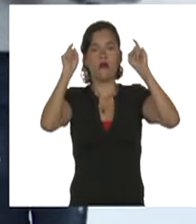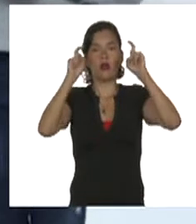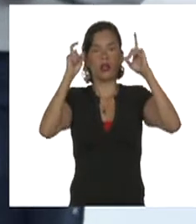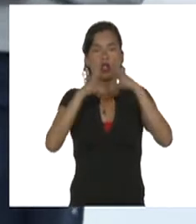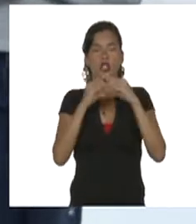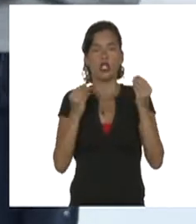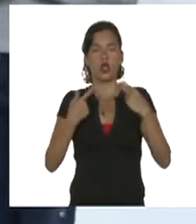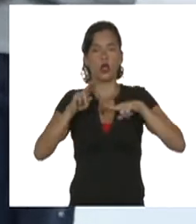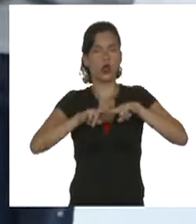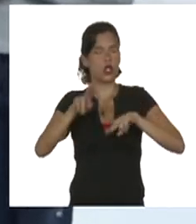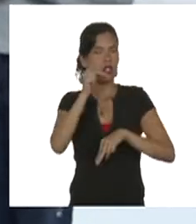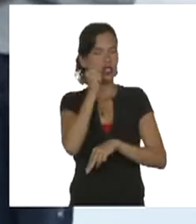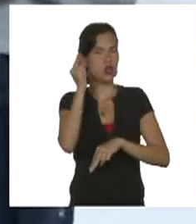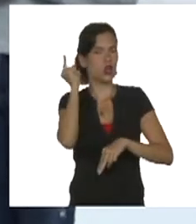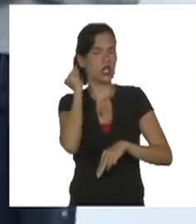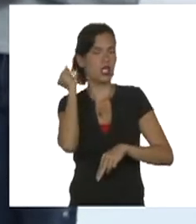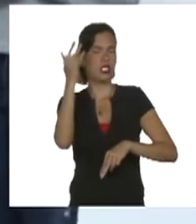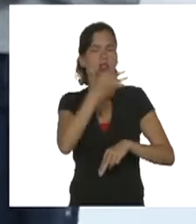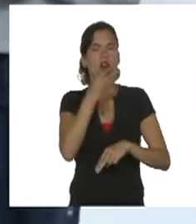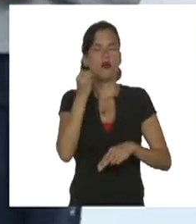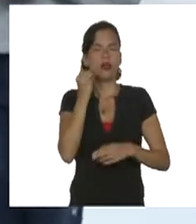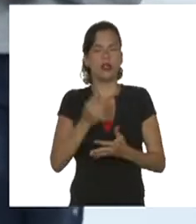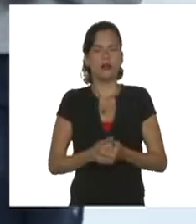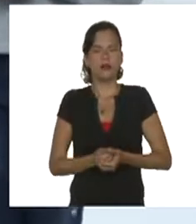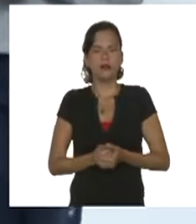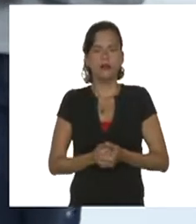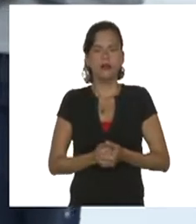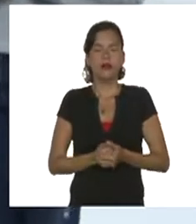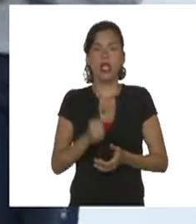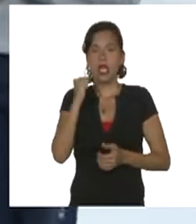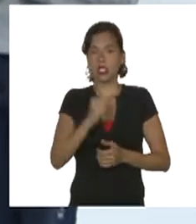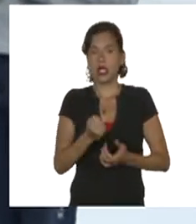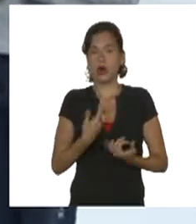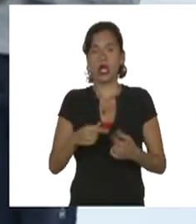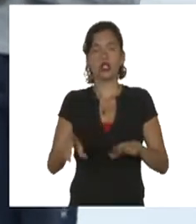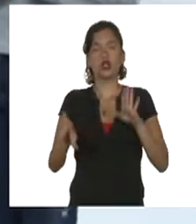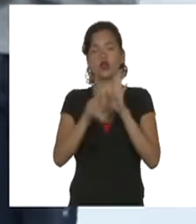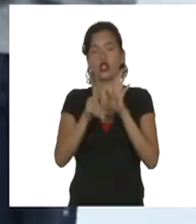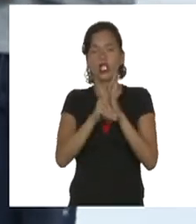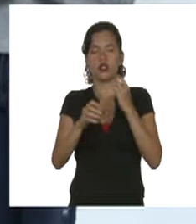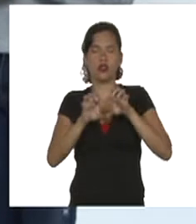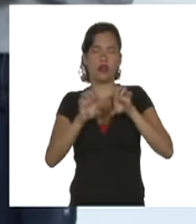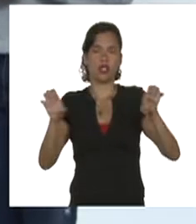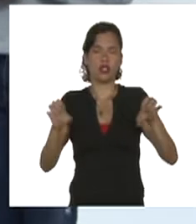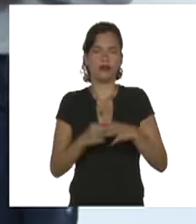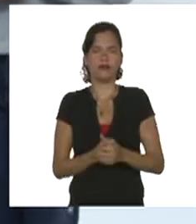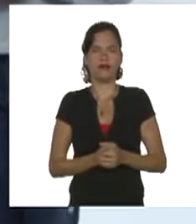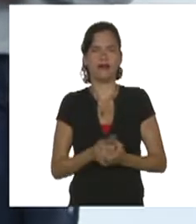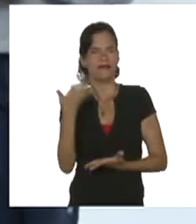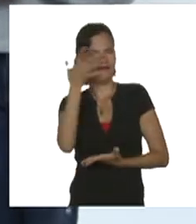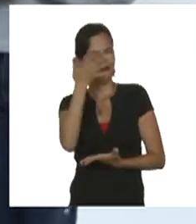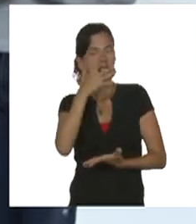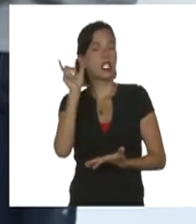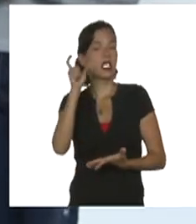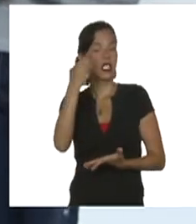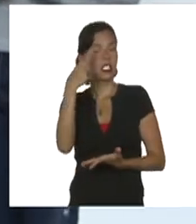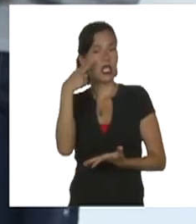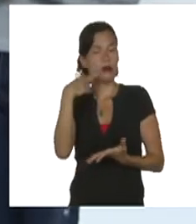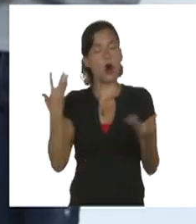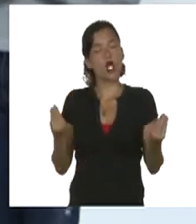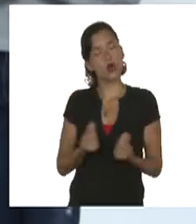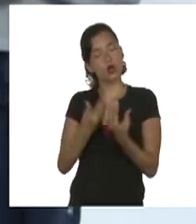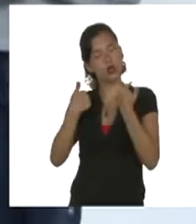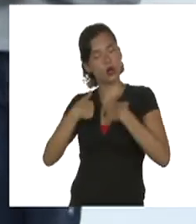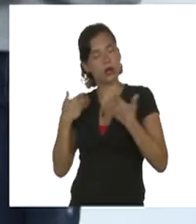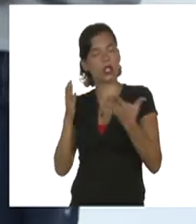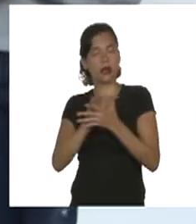de todos los niños, niñas y adolescentes. Claro, garantizando su derecho a la educación. Mi nombre es Guillermo y a mi lado se